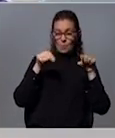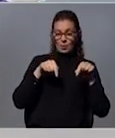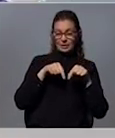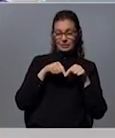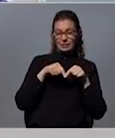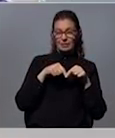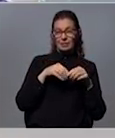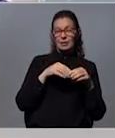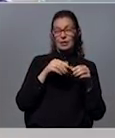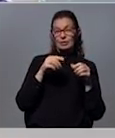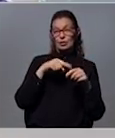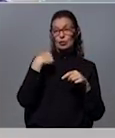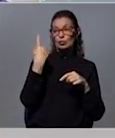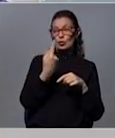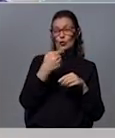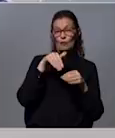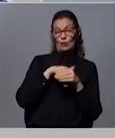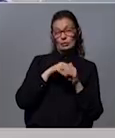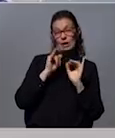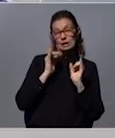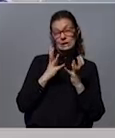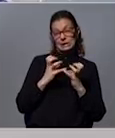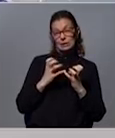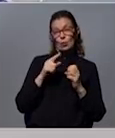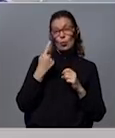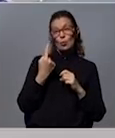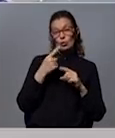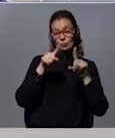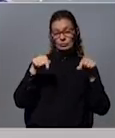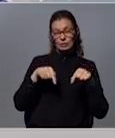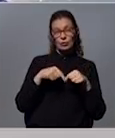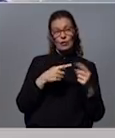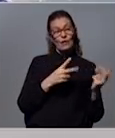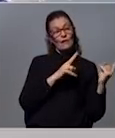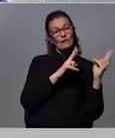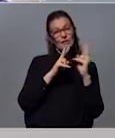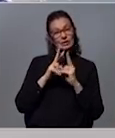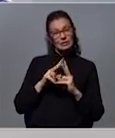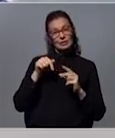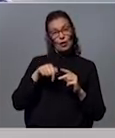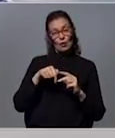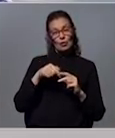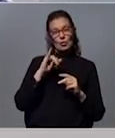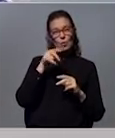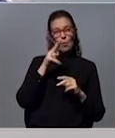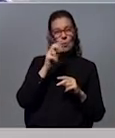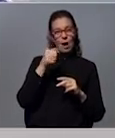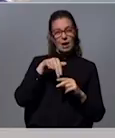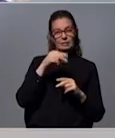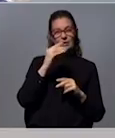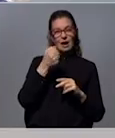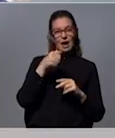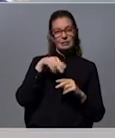de la ciudadanía uno de sus redactores es juan andrés ramírez que hoy nos visita en informe capital para defender